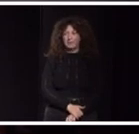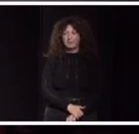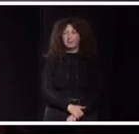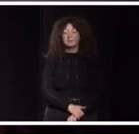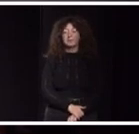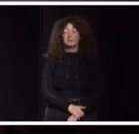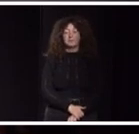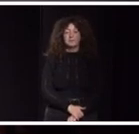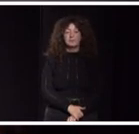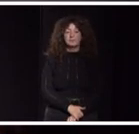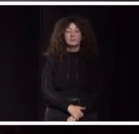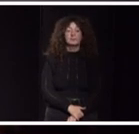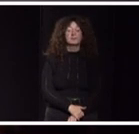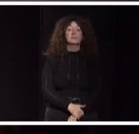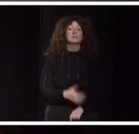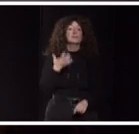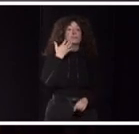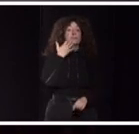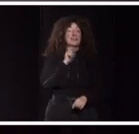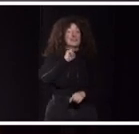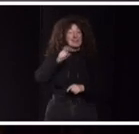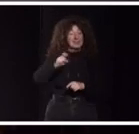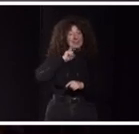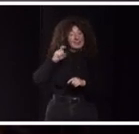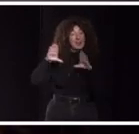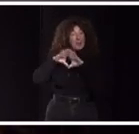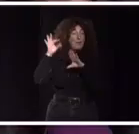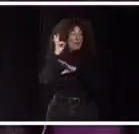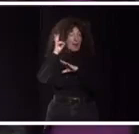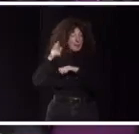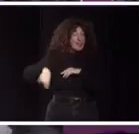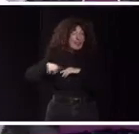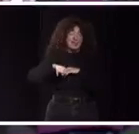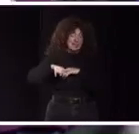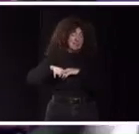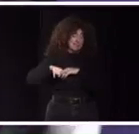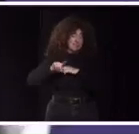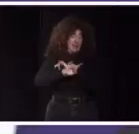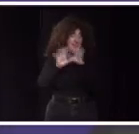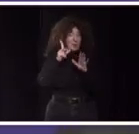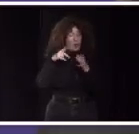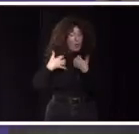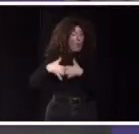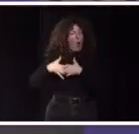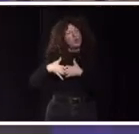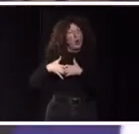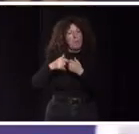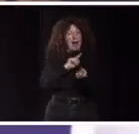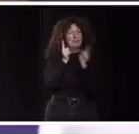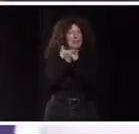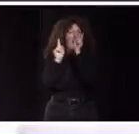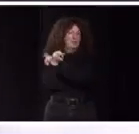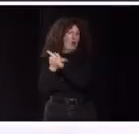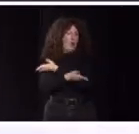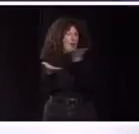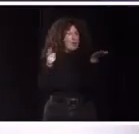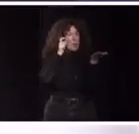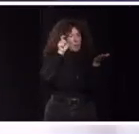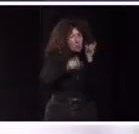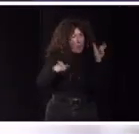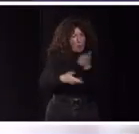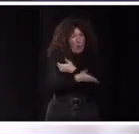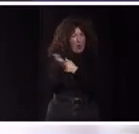Y precisamente si atacan a las feministas es porque somos ahora mismo el motor de los procesos de transformación popular y de los